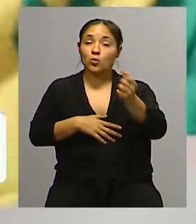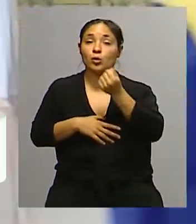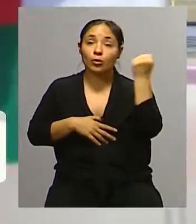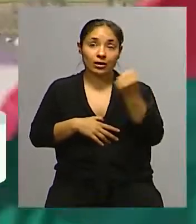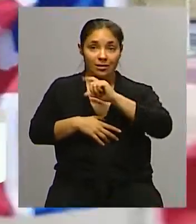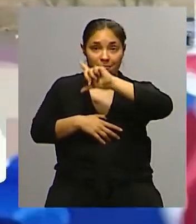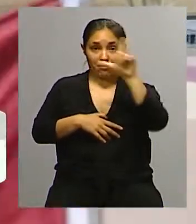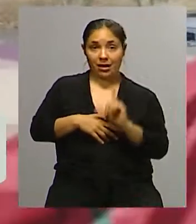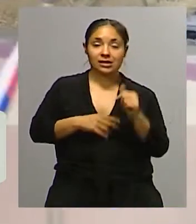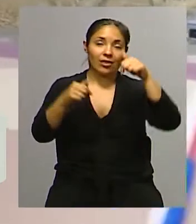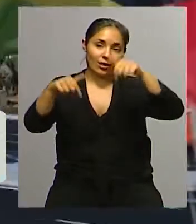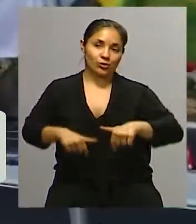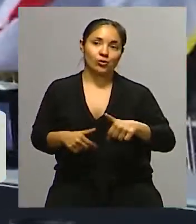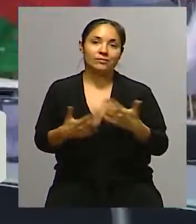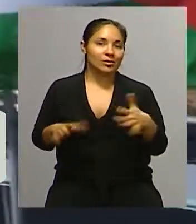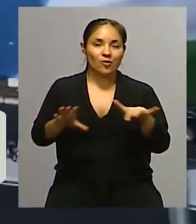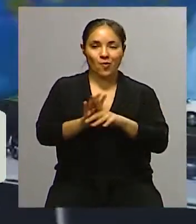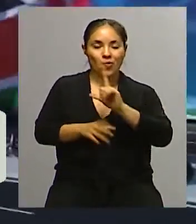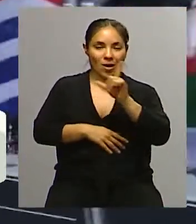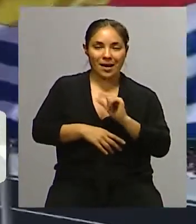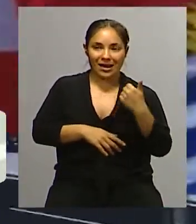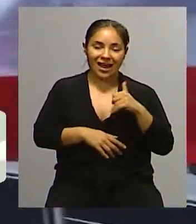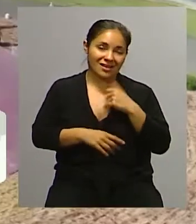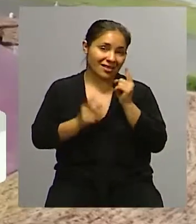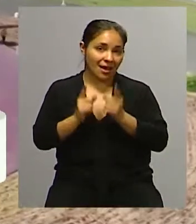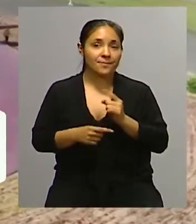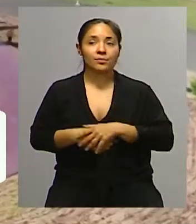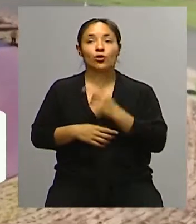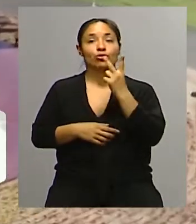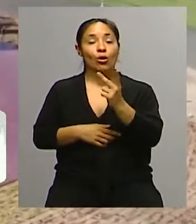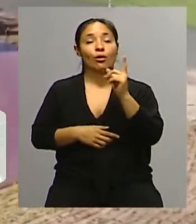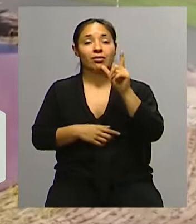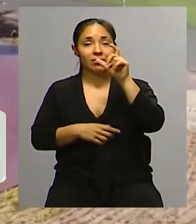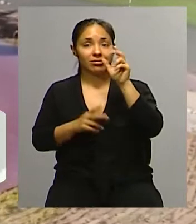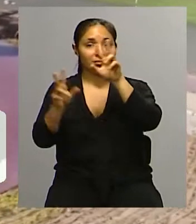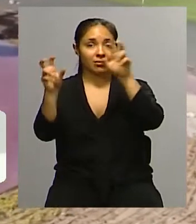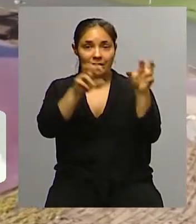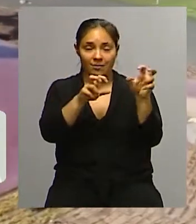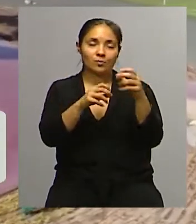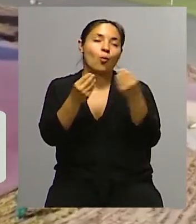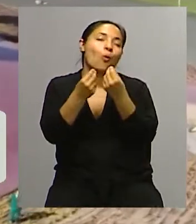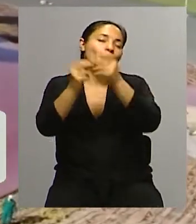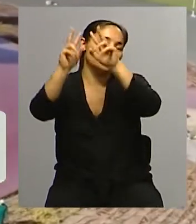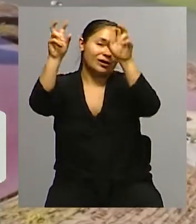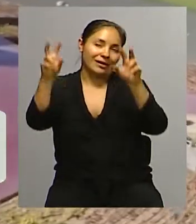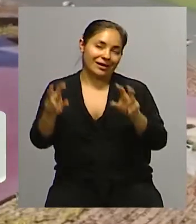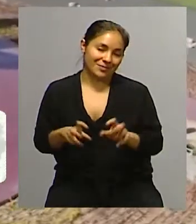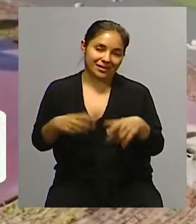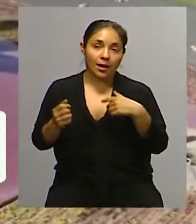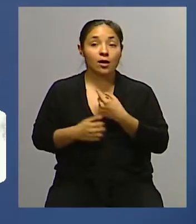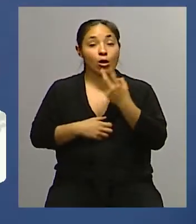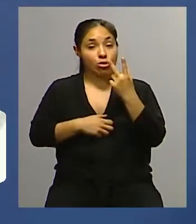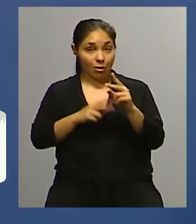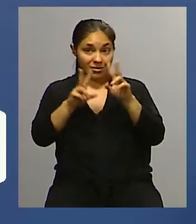países como el nuestro, porque se van a hablar de dos temas que a nosotros nos... O no es que se van a hablar de muchos temas, pero hay dos temas en la agenda que